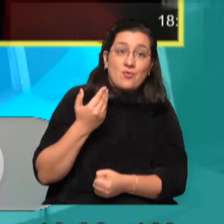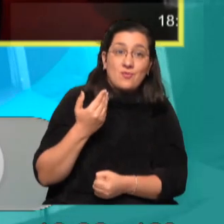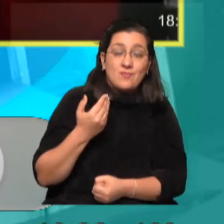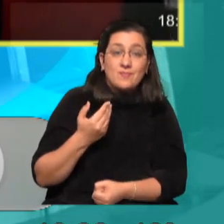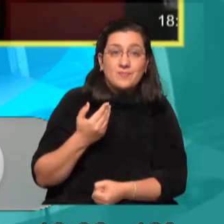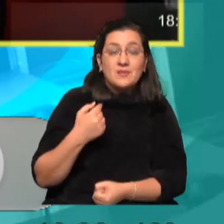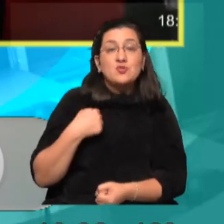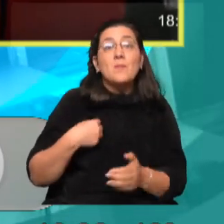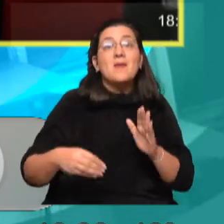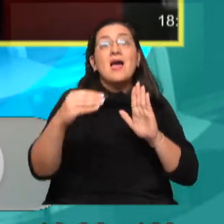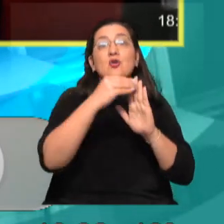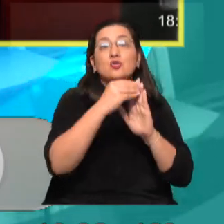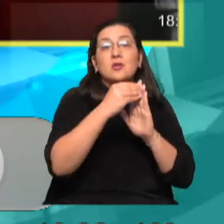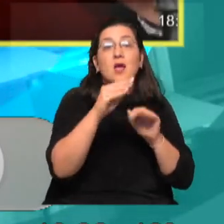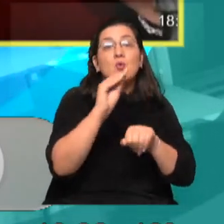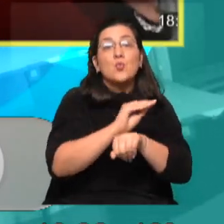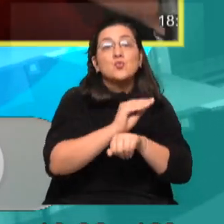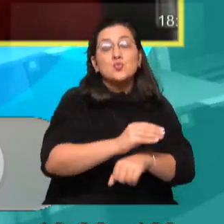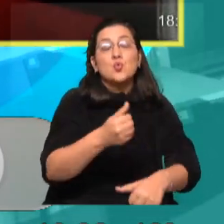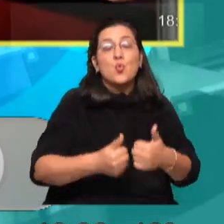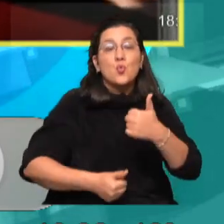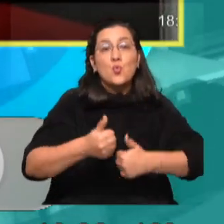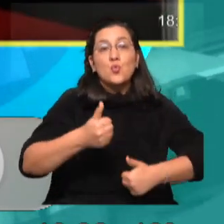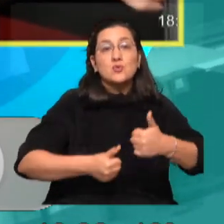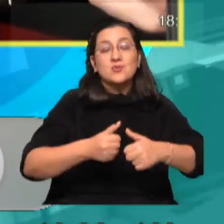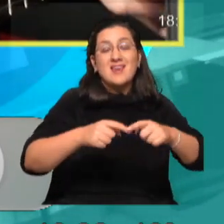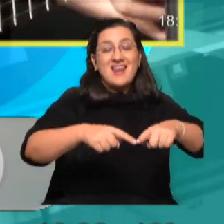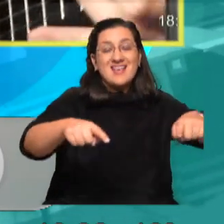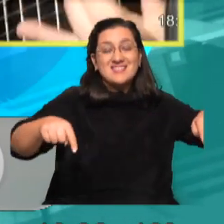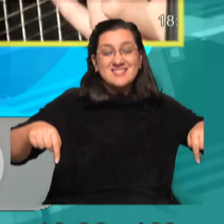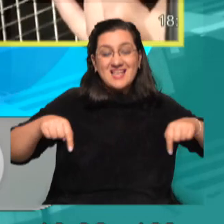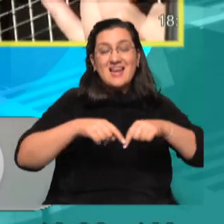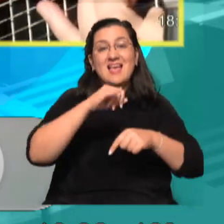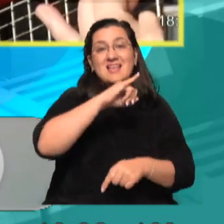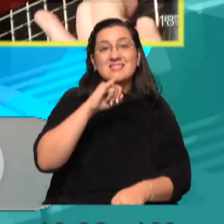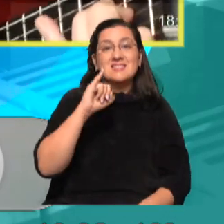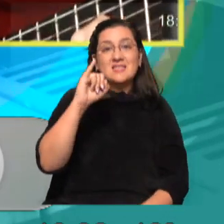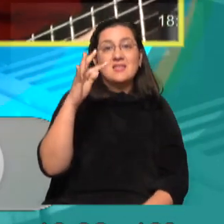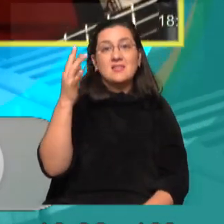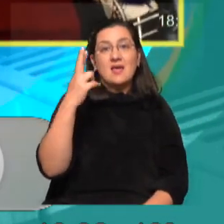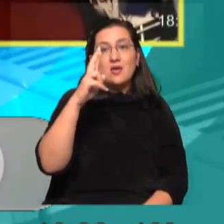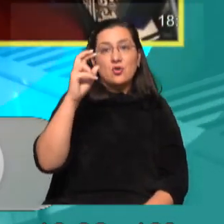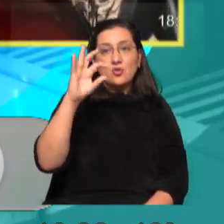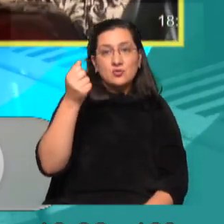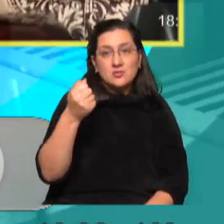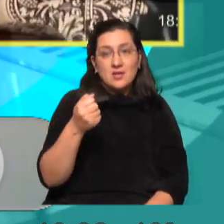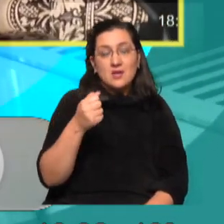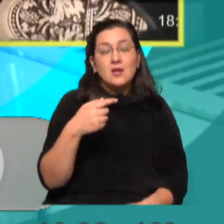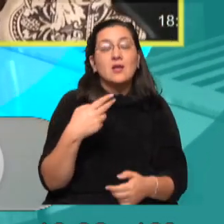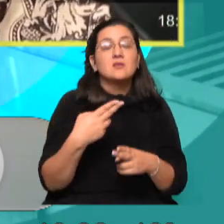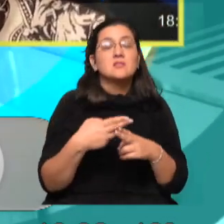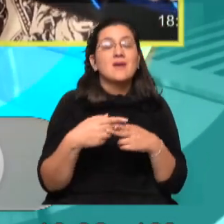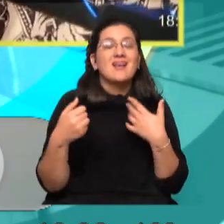me postulé al curso y concurso que da la Sala Zitarrosa, que se llama Guitarra Negra. Uh-huh. Y bueno,